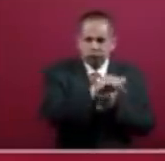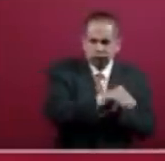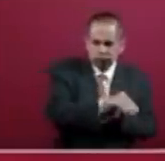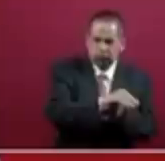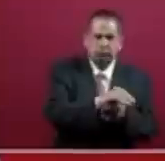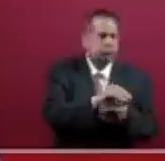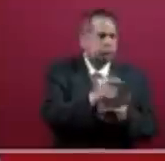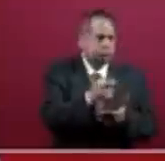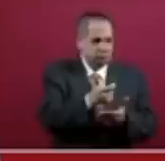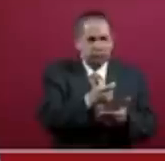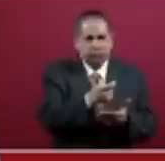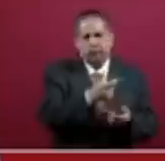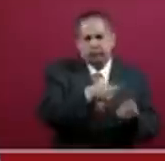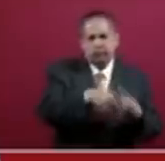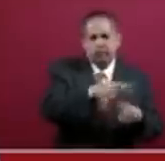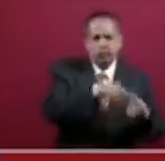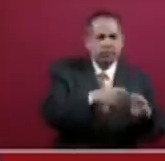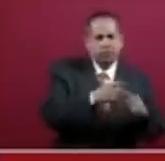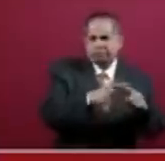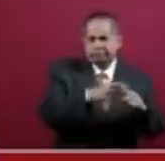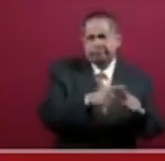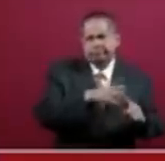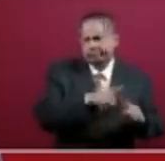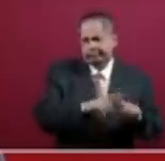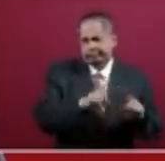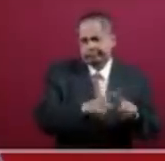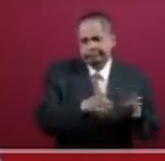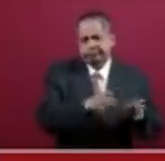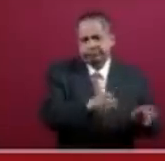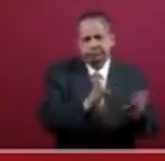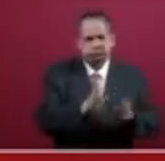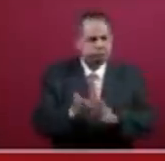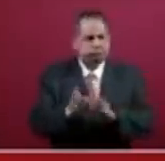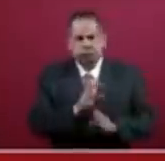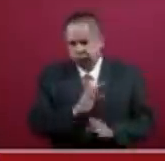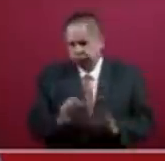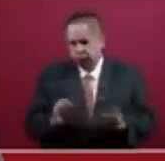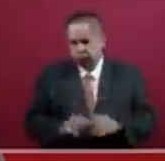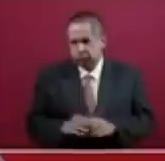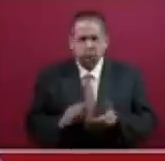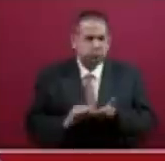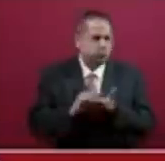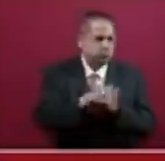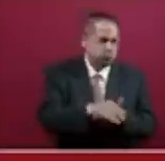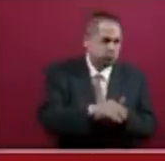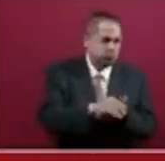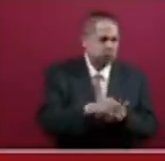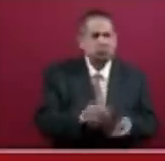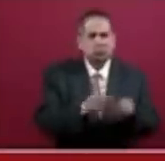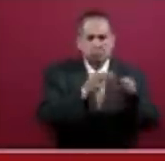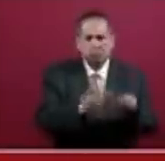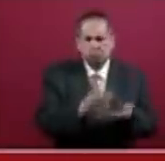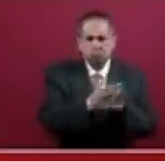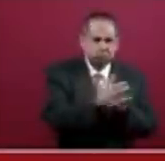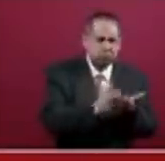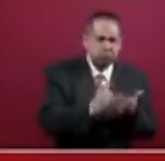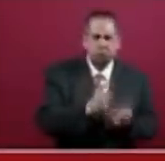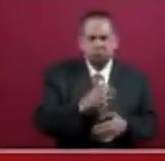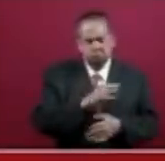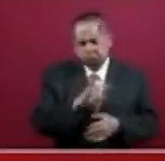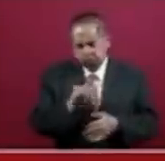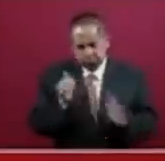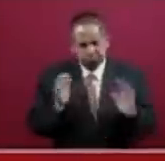formas de que se invierta, que se puedan hacer